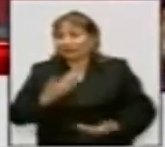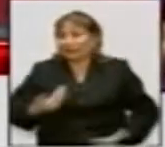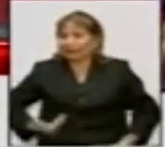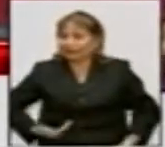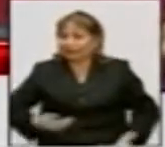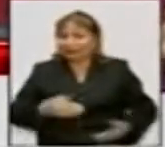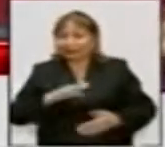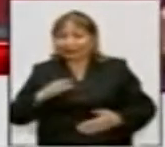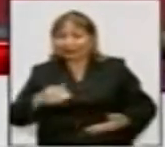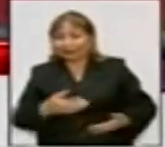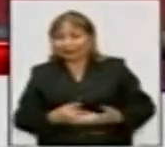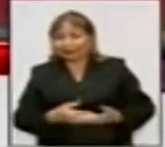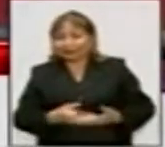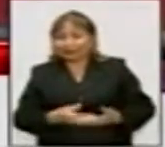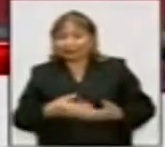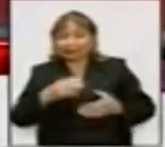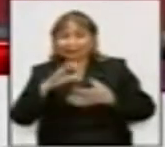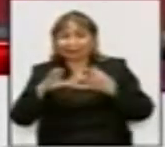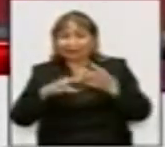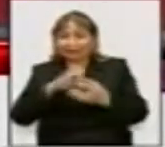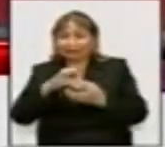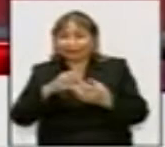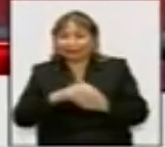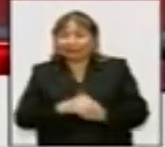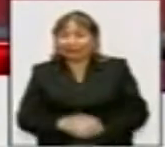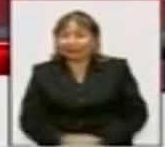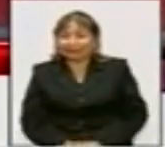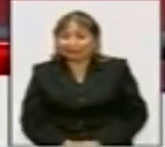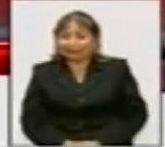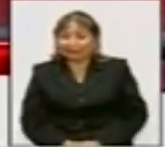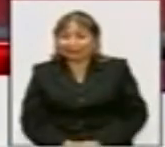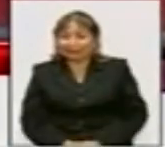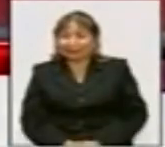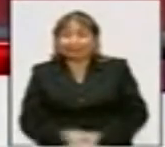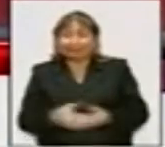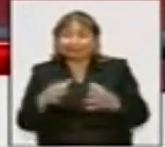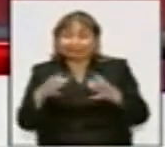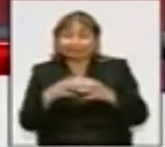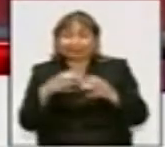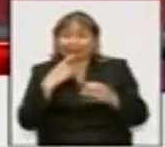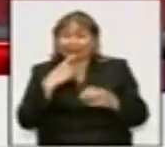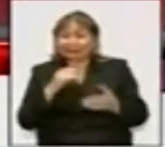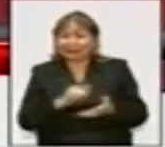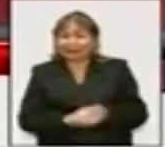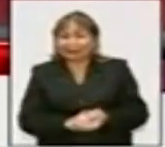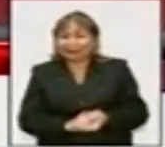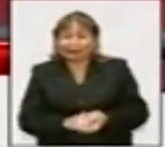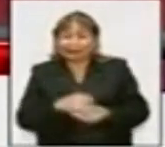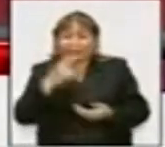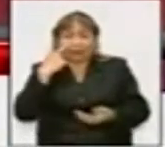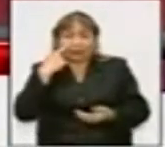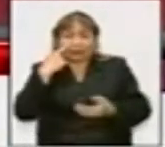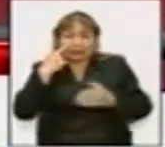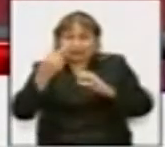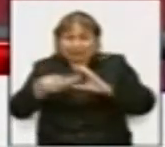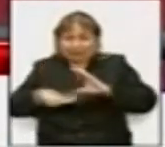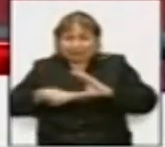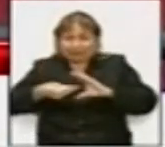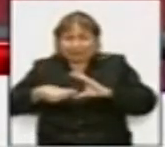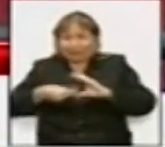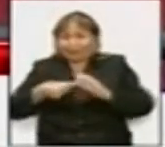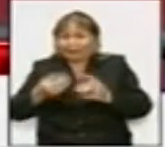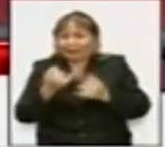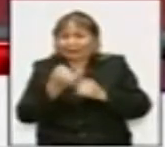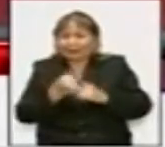regionales todos están involucrados todo esto es una cosa y me está yendo conozco una corrupción la